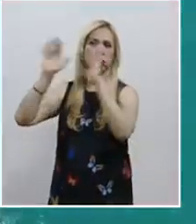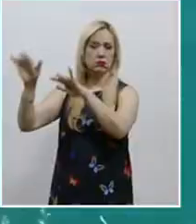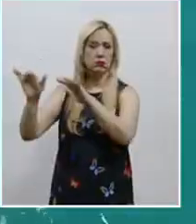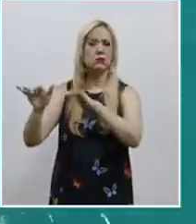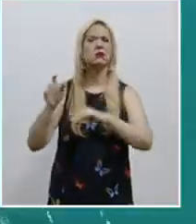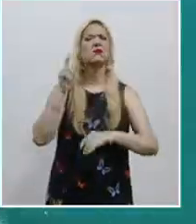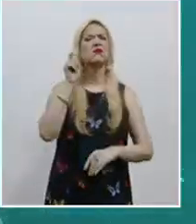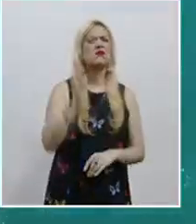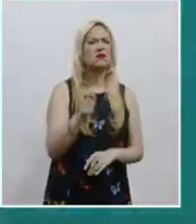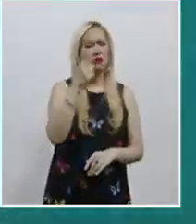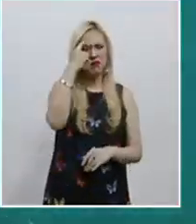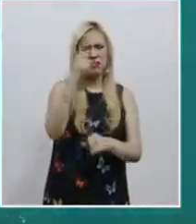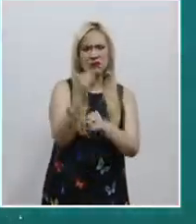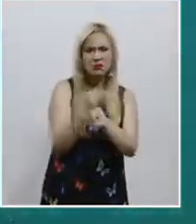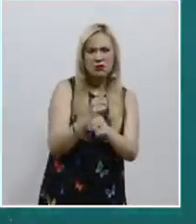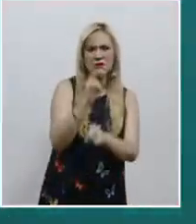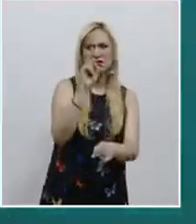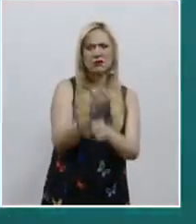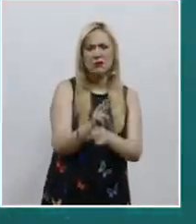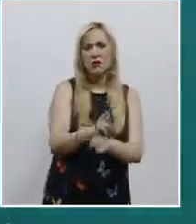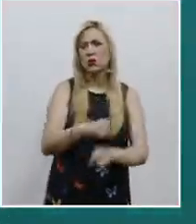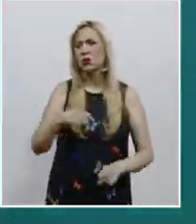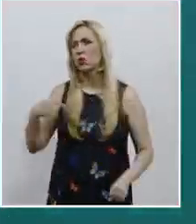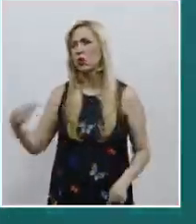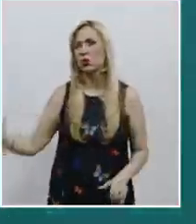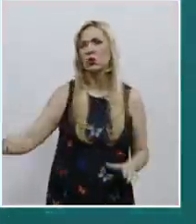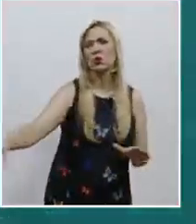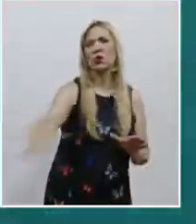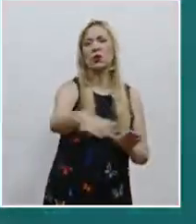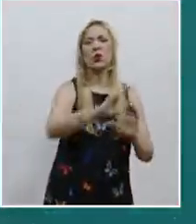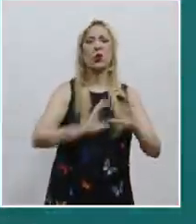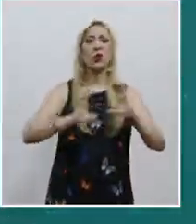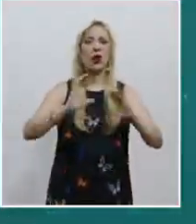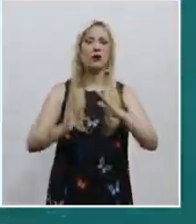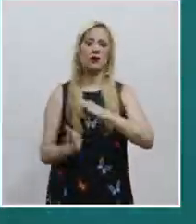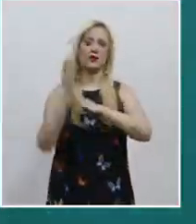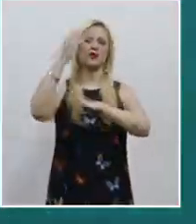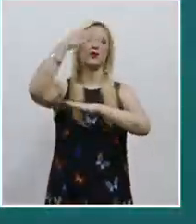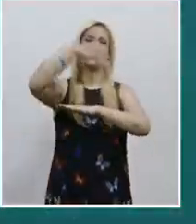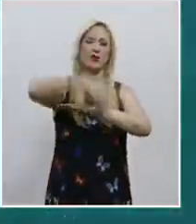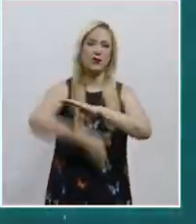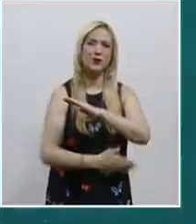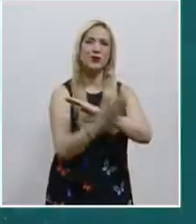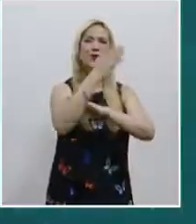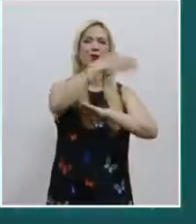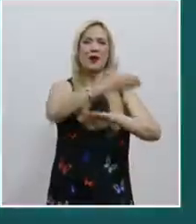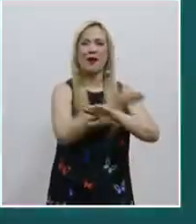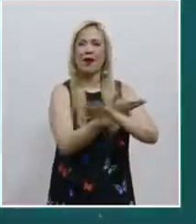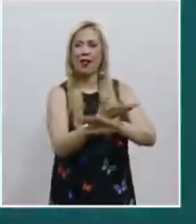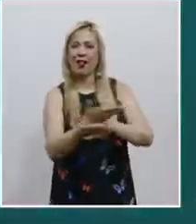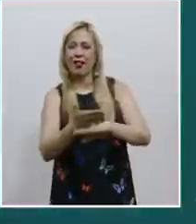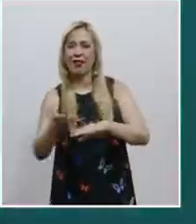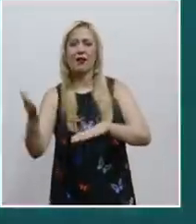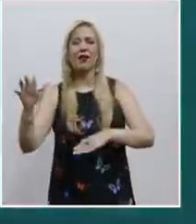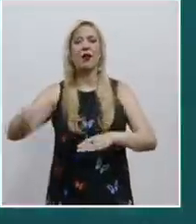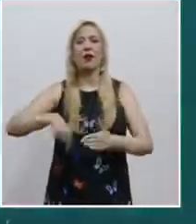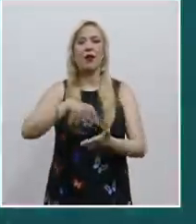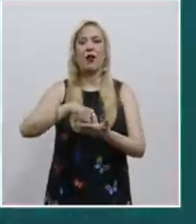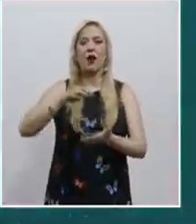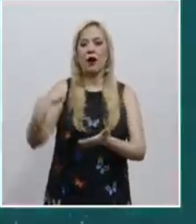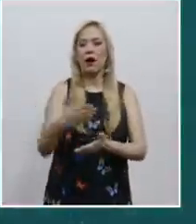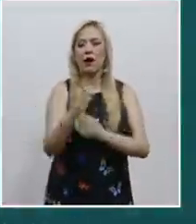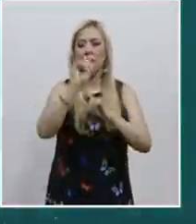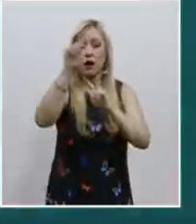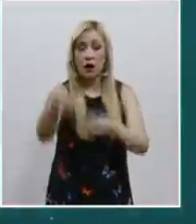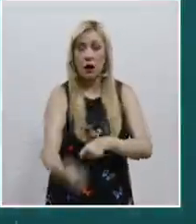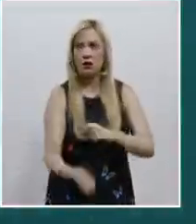fueron fortalecer la inspección y vigilancia en toda el área de refugio de la vaquita marina, sustituir las redes de enmalle por artes de pesca alternativas